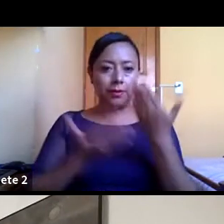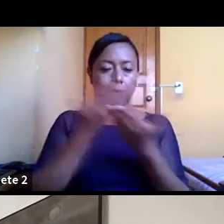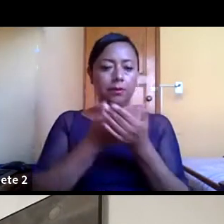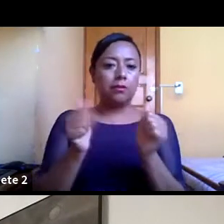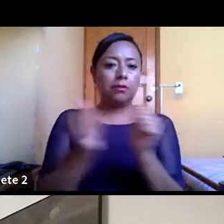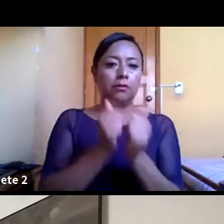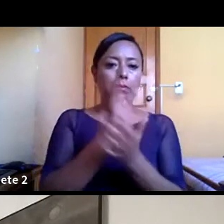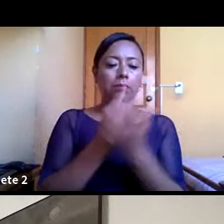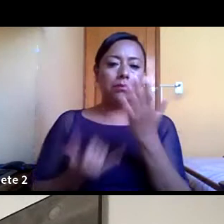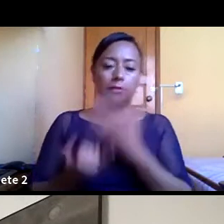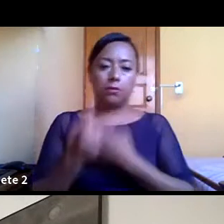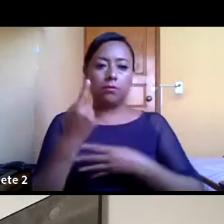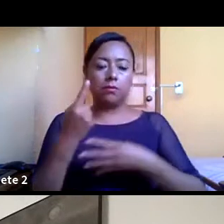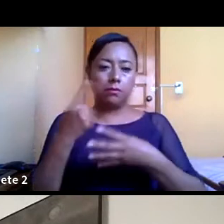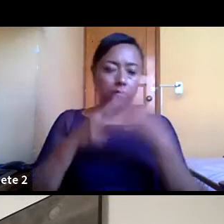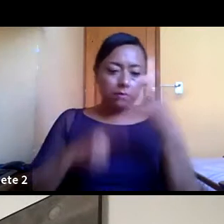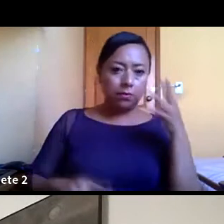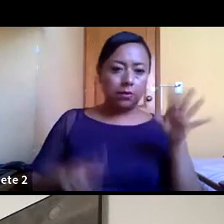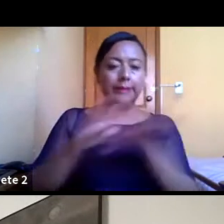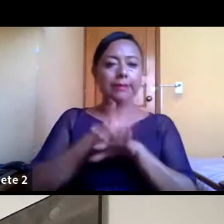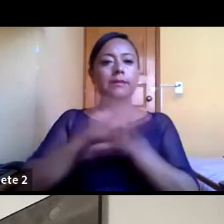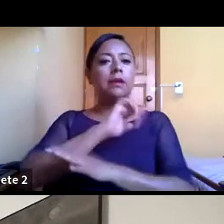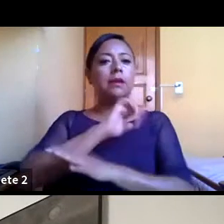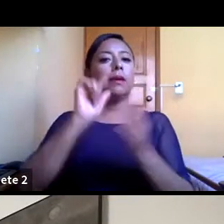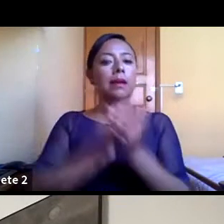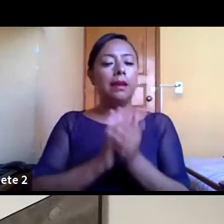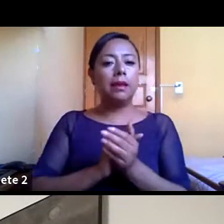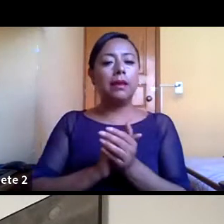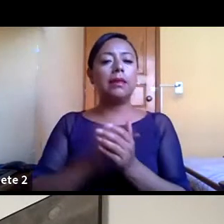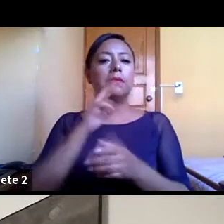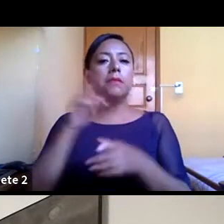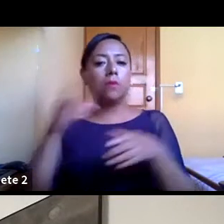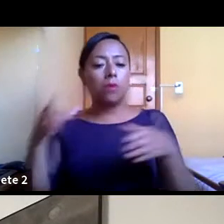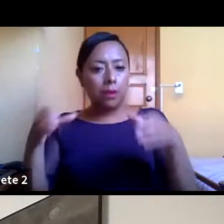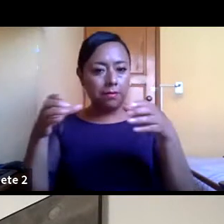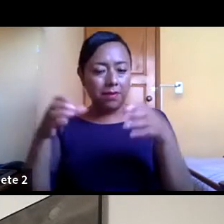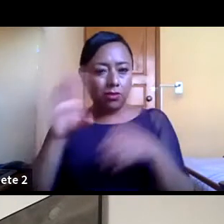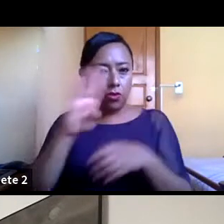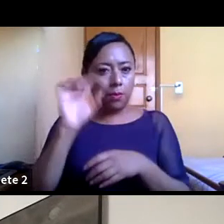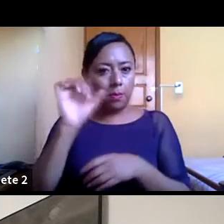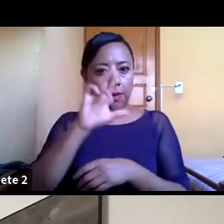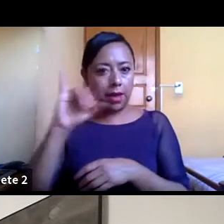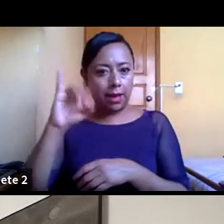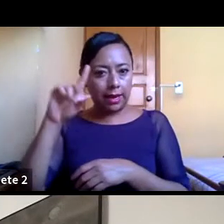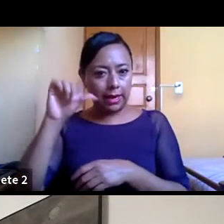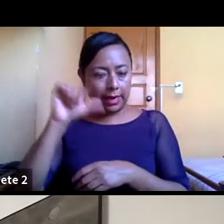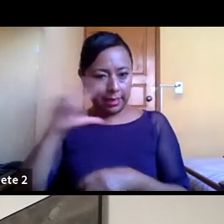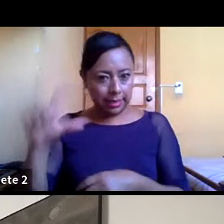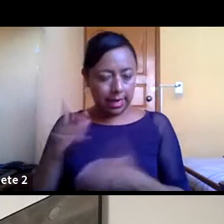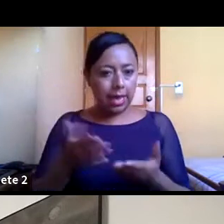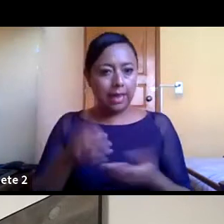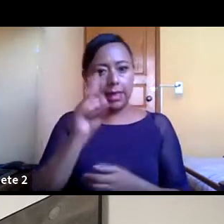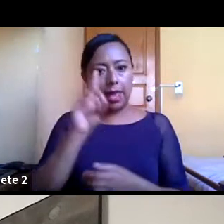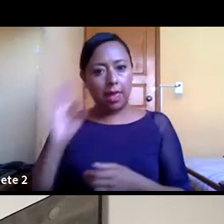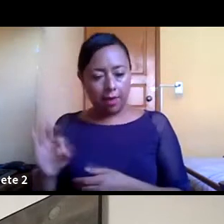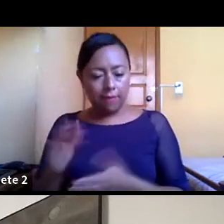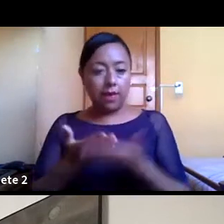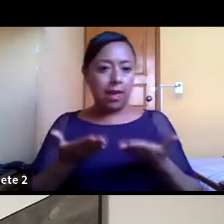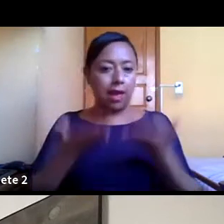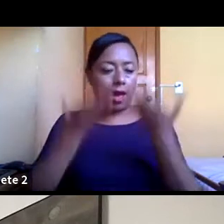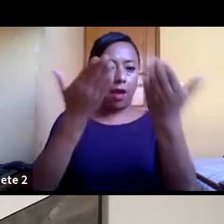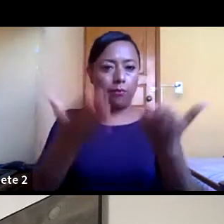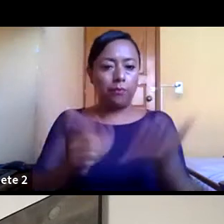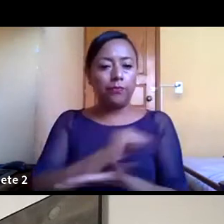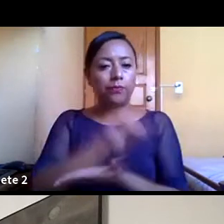de decreto por el que se abroga la Ley de Mejoramiento Barrial y Comunitario del Distrito Federal y se expide la Ley de Mejoramiento Barrial y